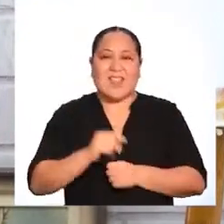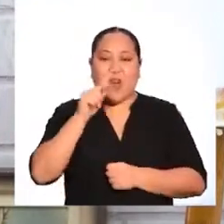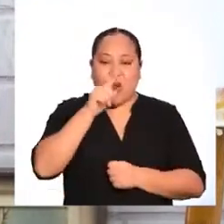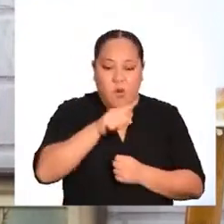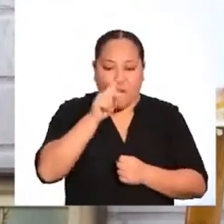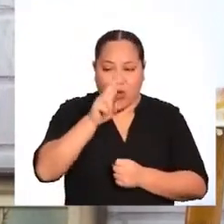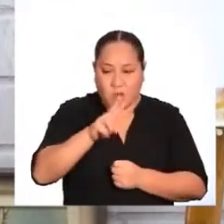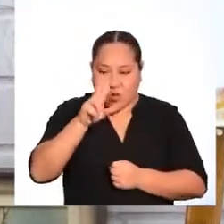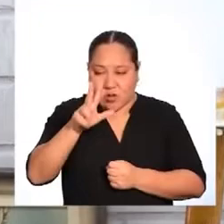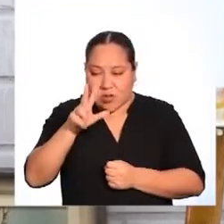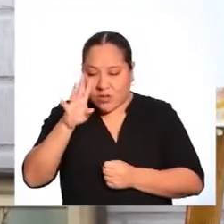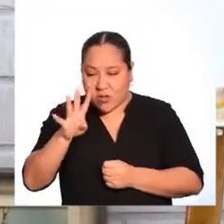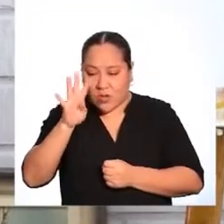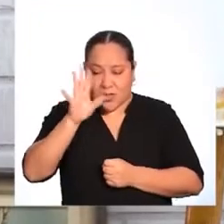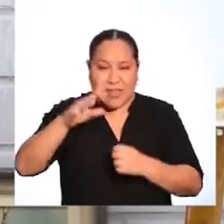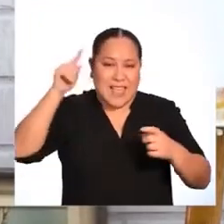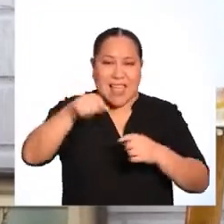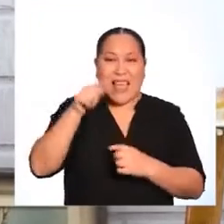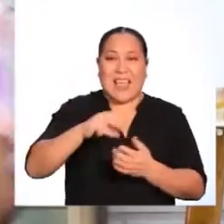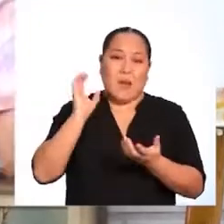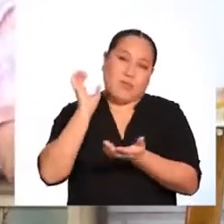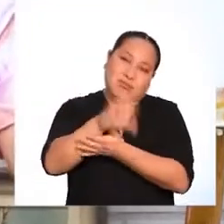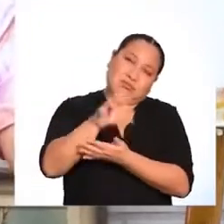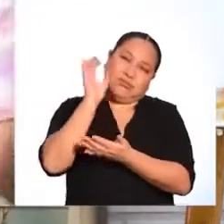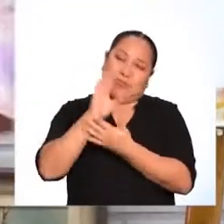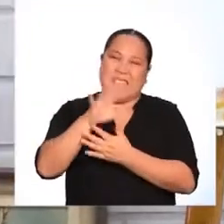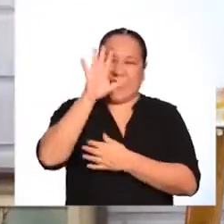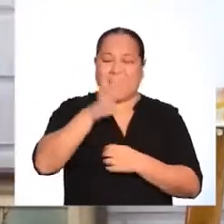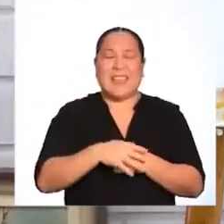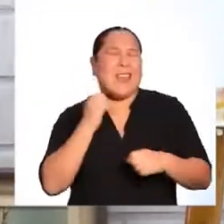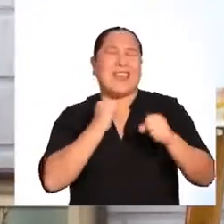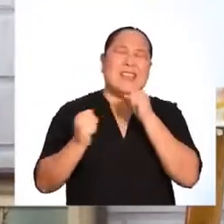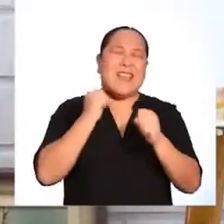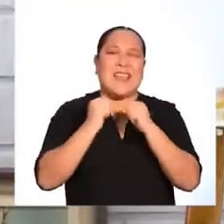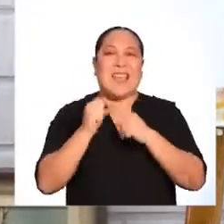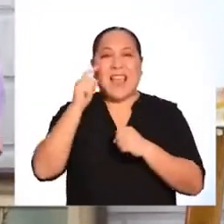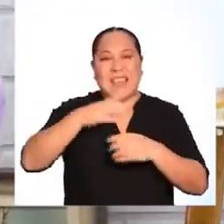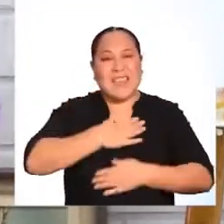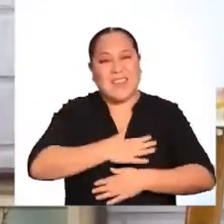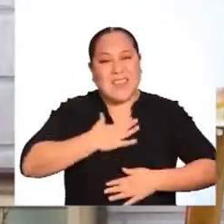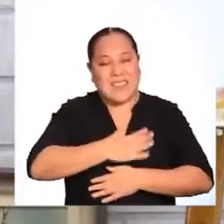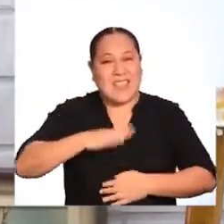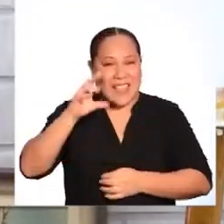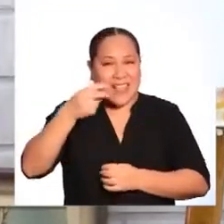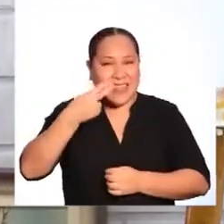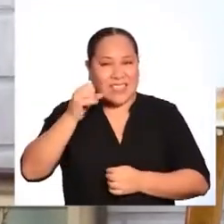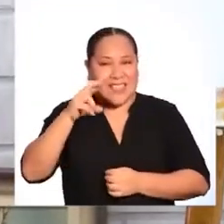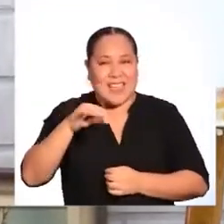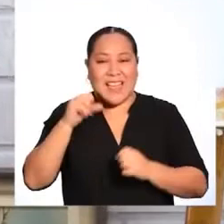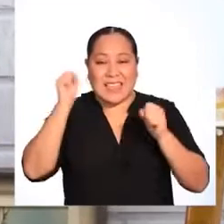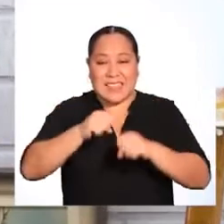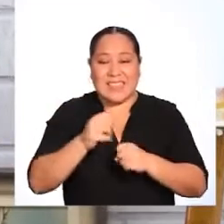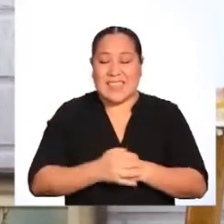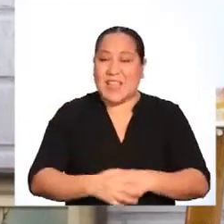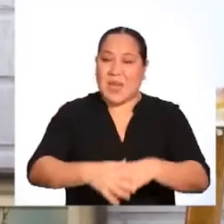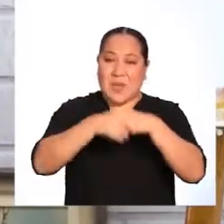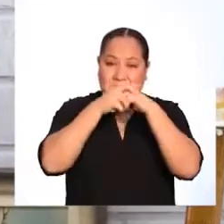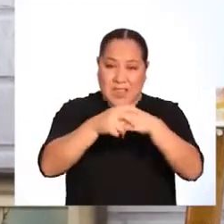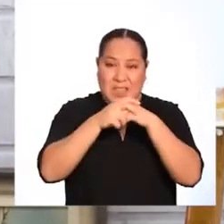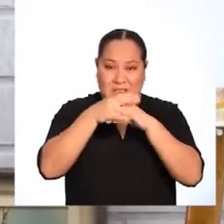1 3 4 y 5 y las que divertido chancay